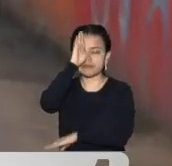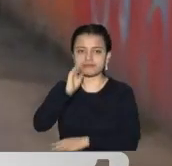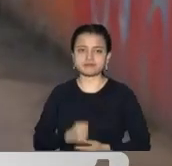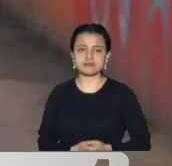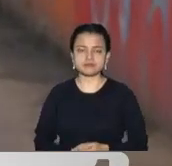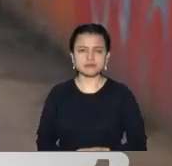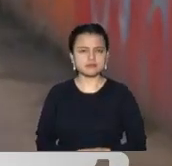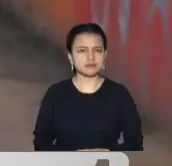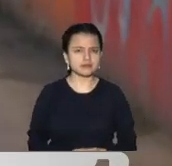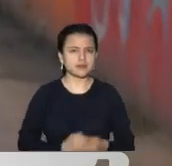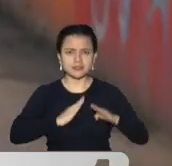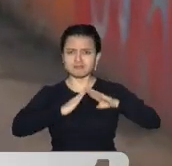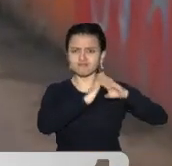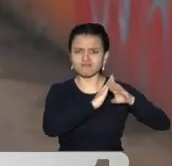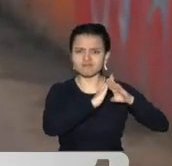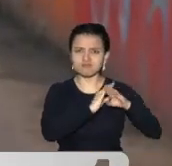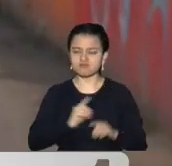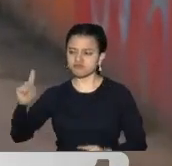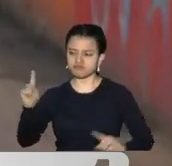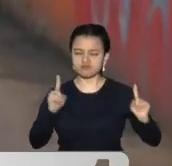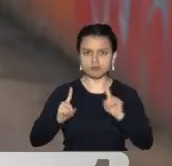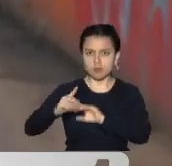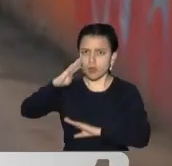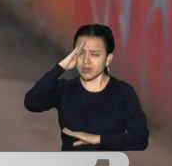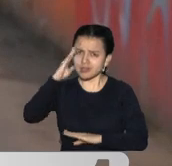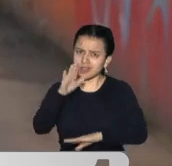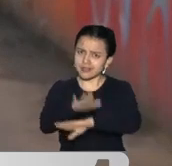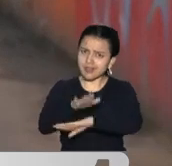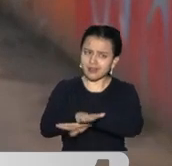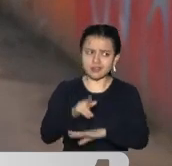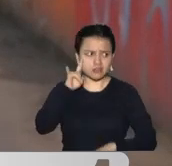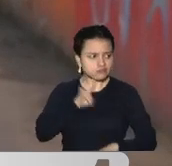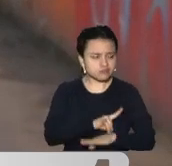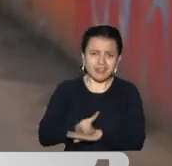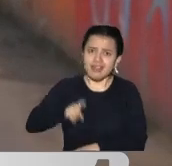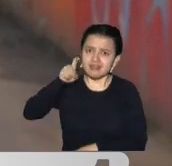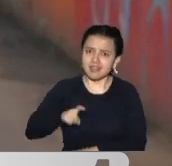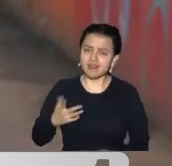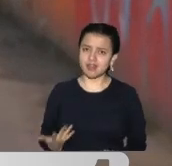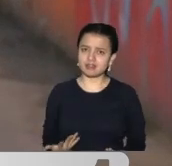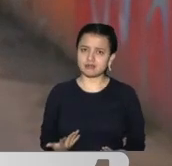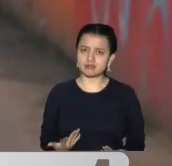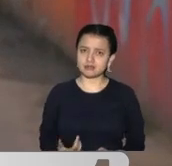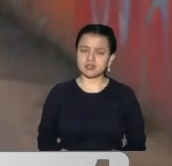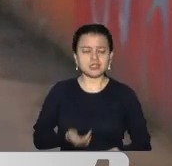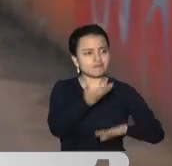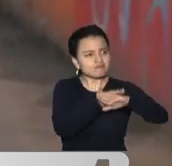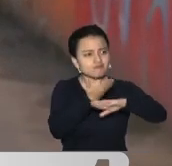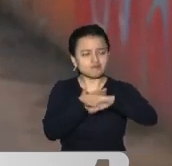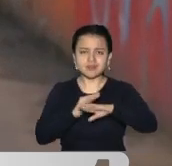Más seguridad, presencia de la policía en horas de la tarde y también en la noche, es la